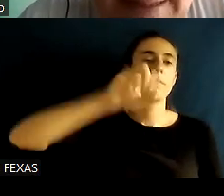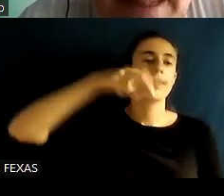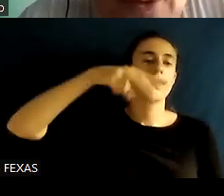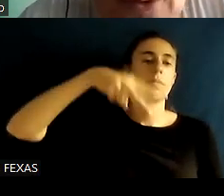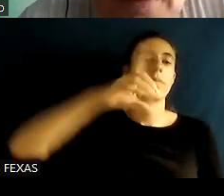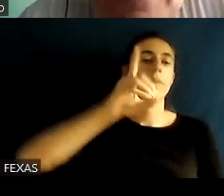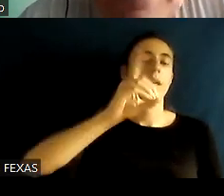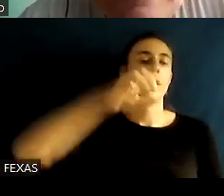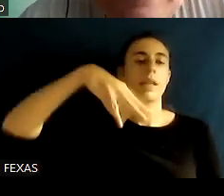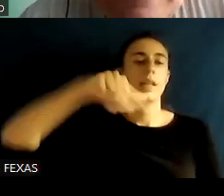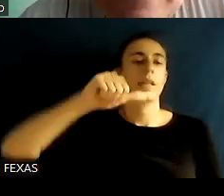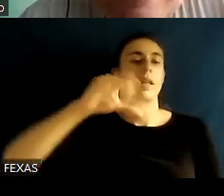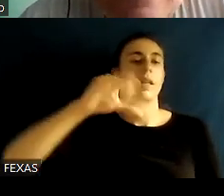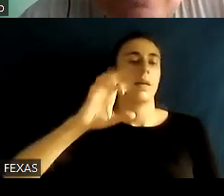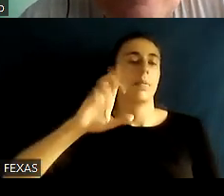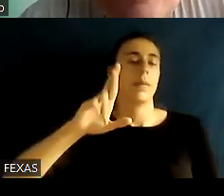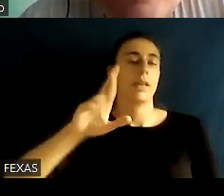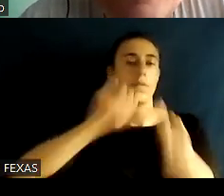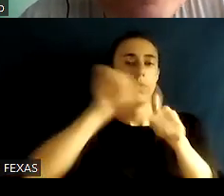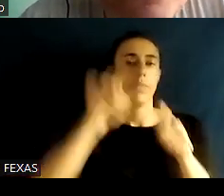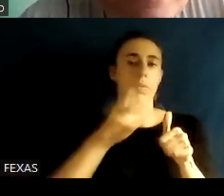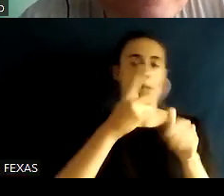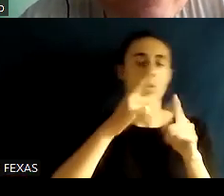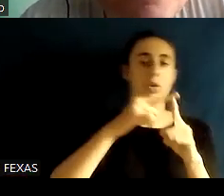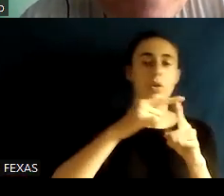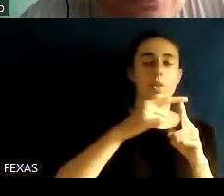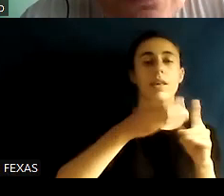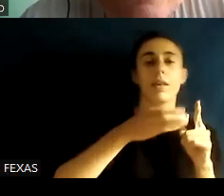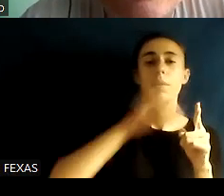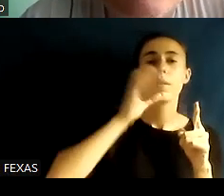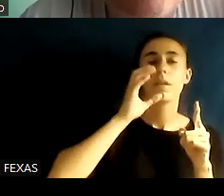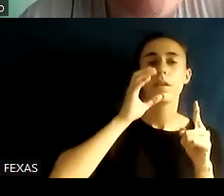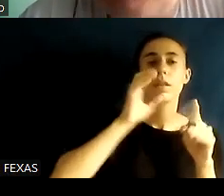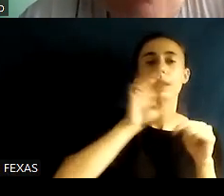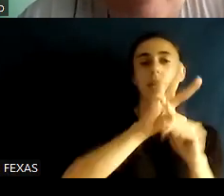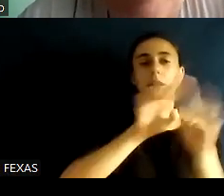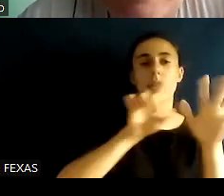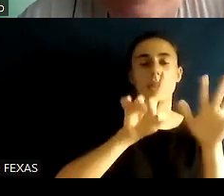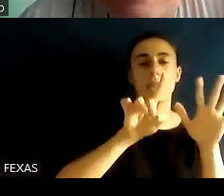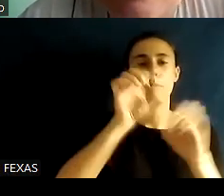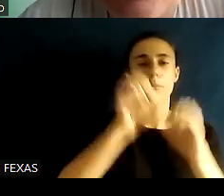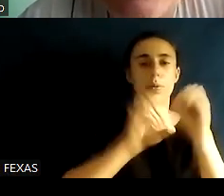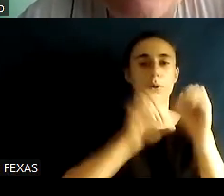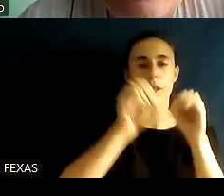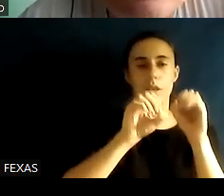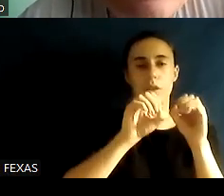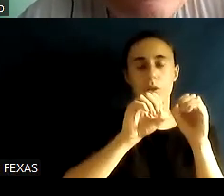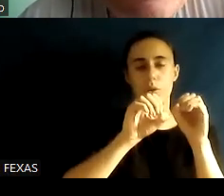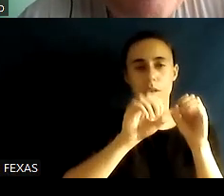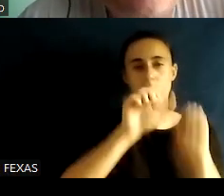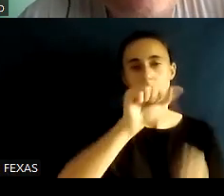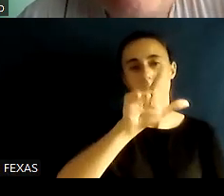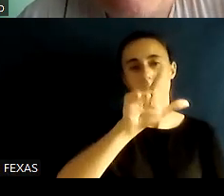en líquido bebible, con hasta un 36% de gel de aloe vera puro y en sobre, muy fácil de utilizar.